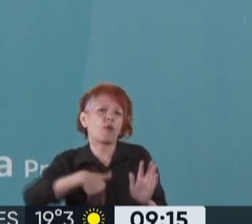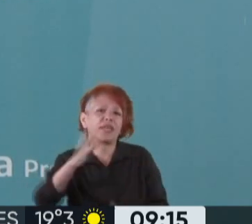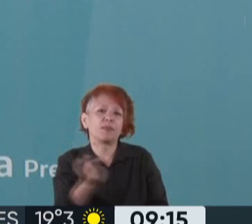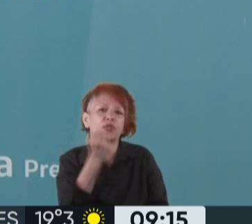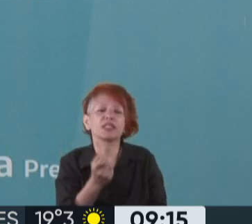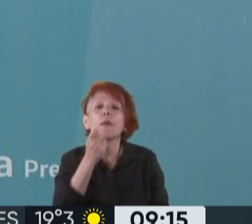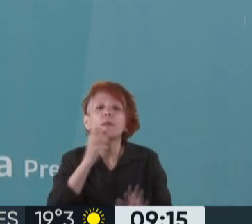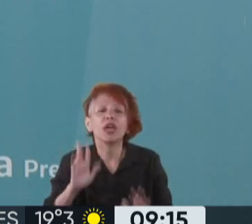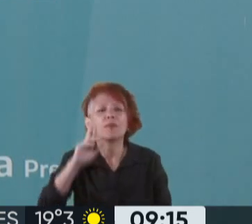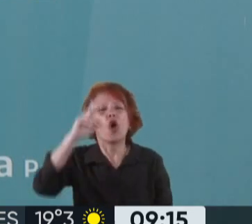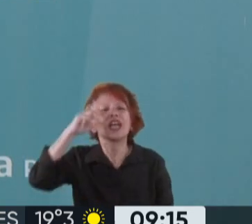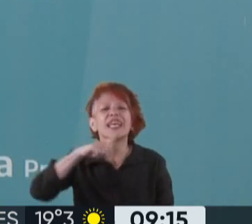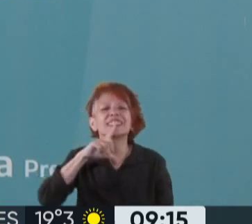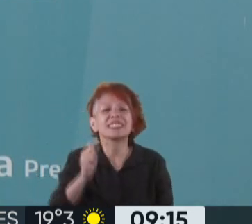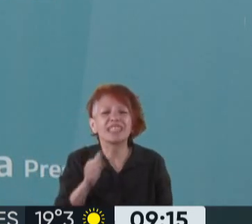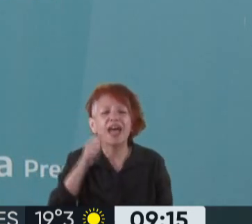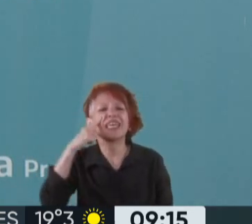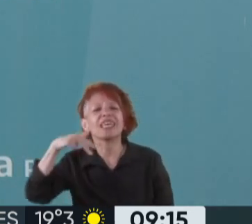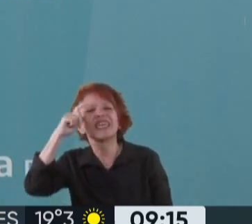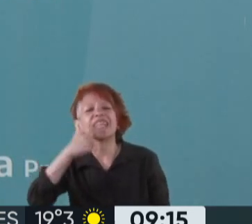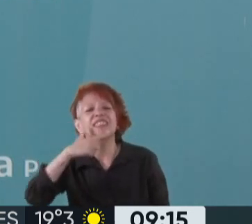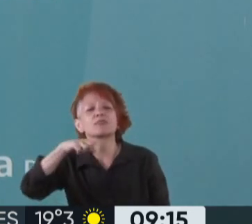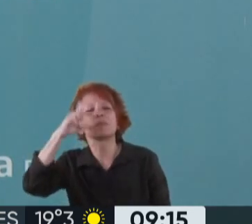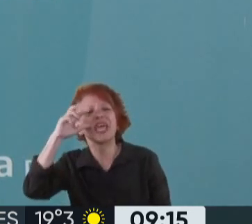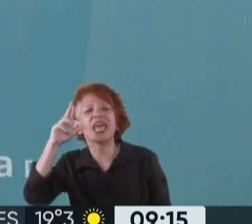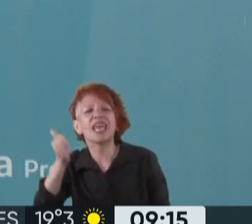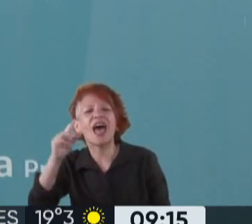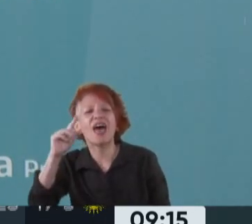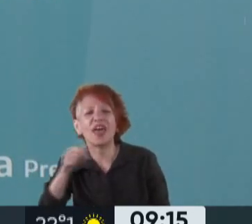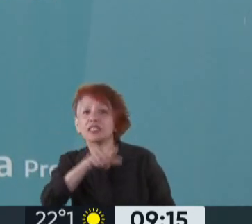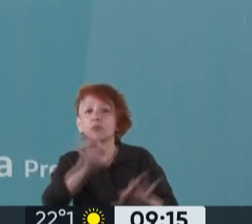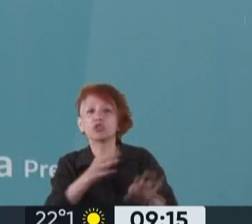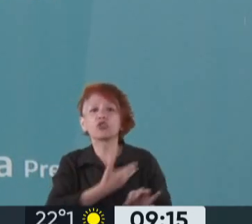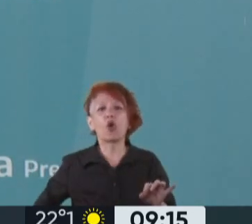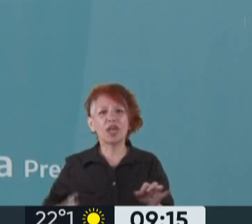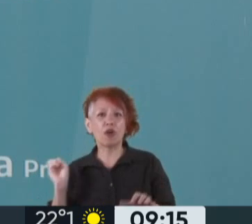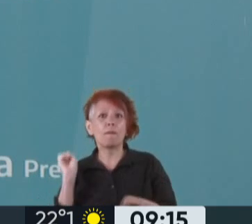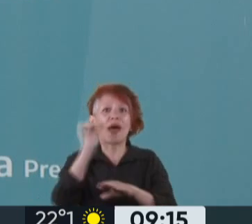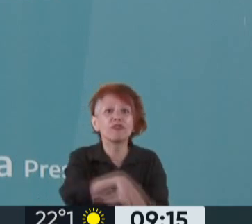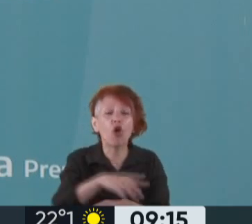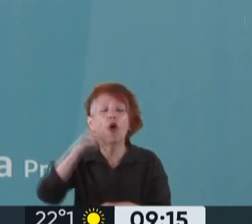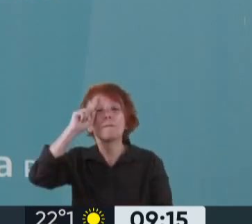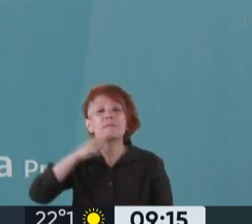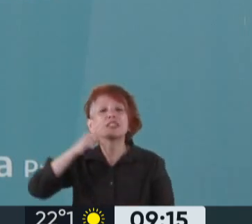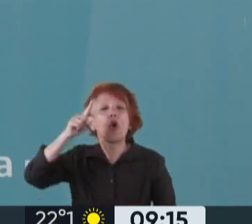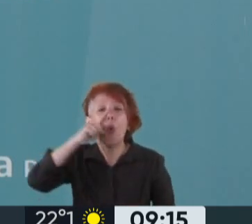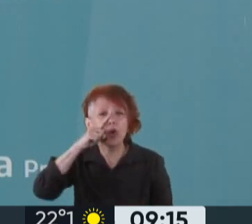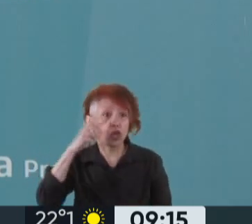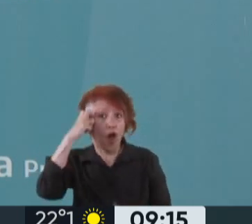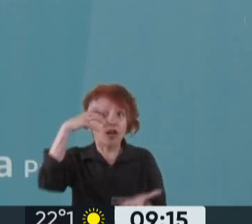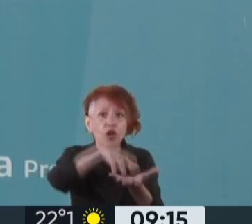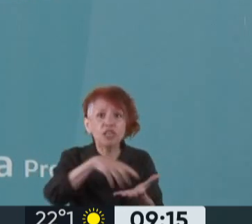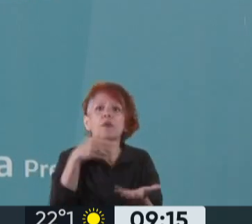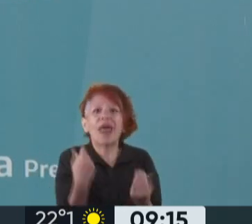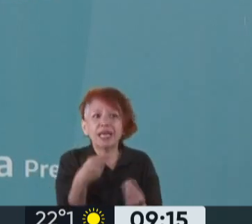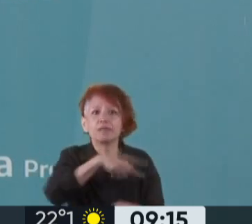tema de la renta inesperada, que es el proyecto que el gobierno envió en junio de este año al Congreso, que es un proyecto que